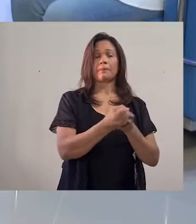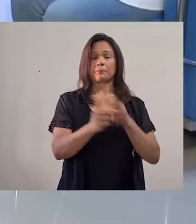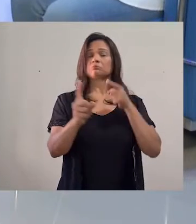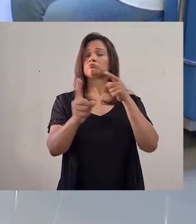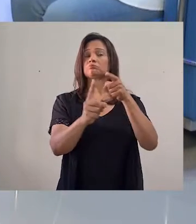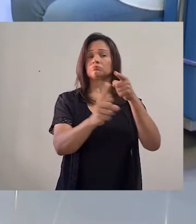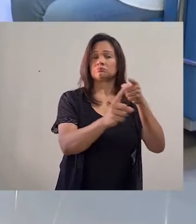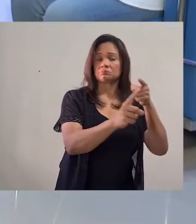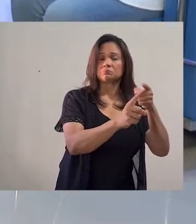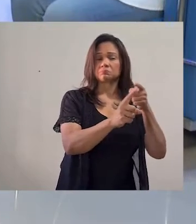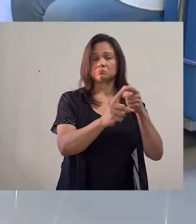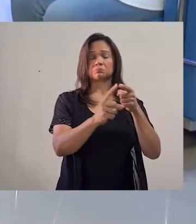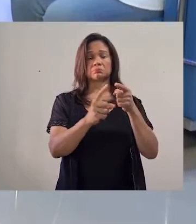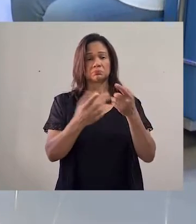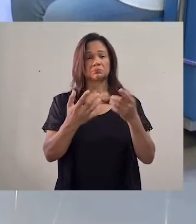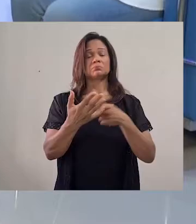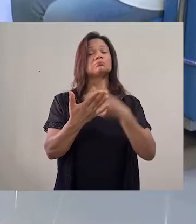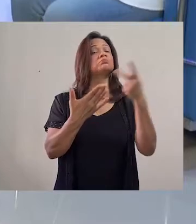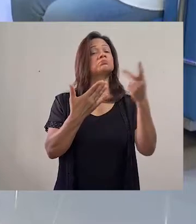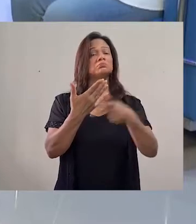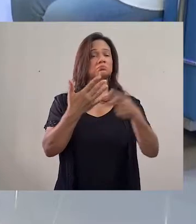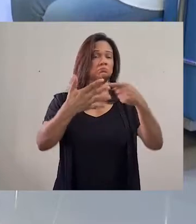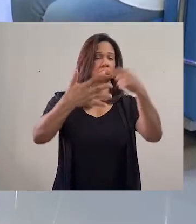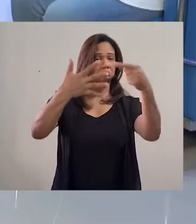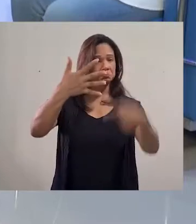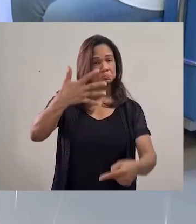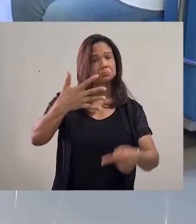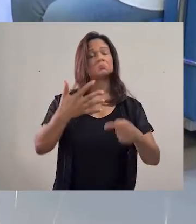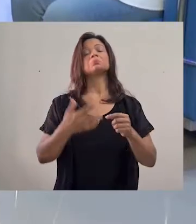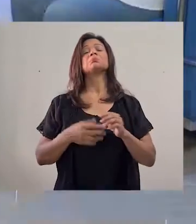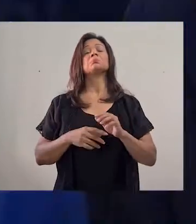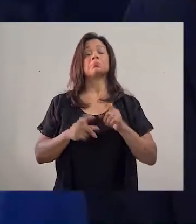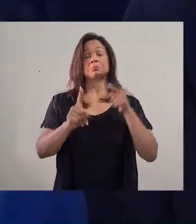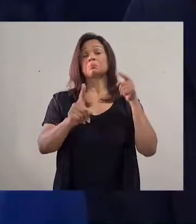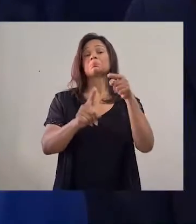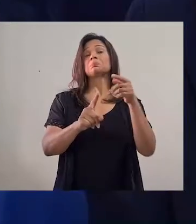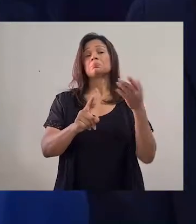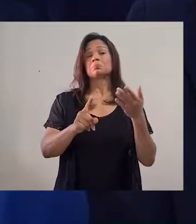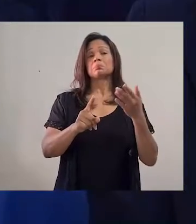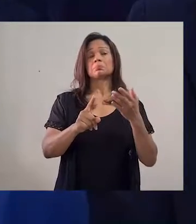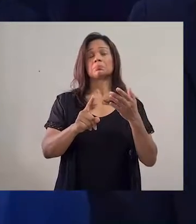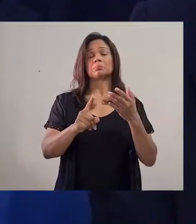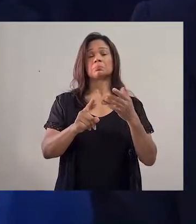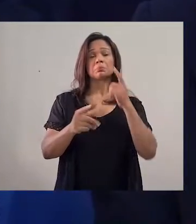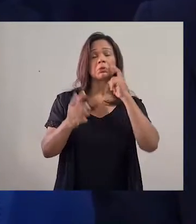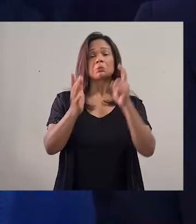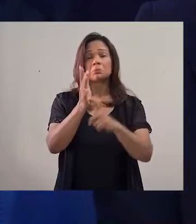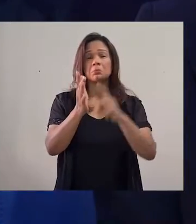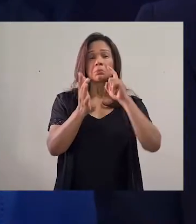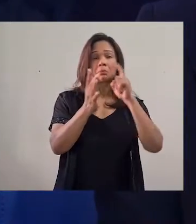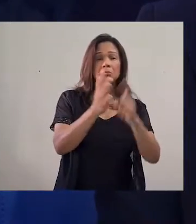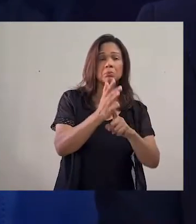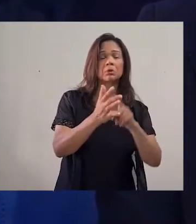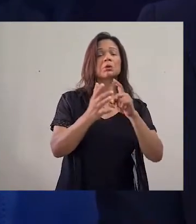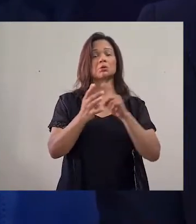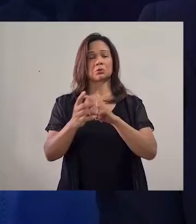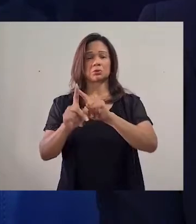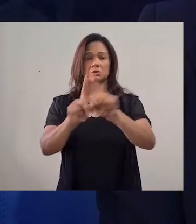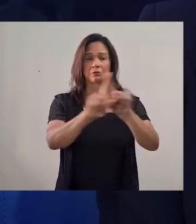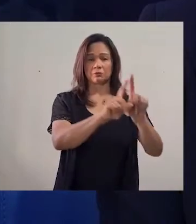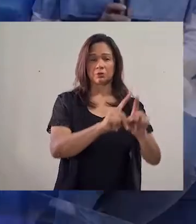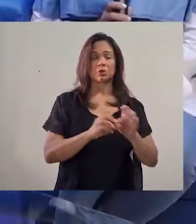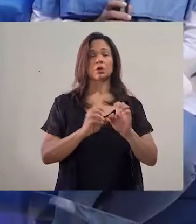apoye a cumplir esos retos. Uno de esos, hay muchos realmente, pero uno de ellos es la detección,